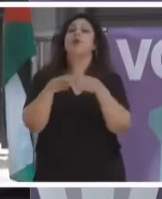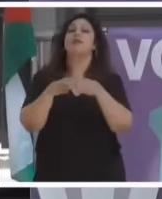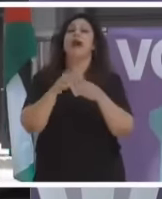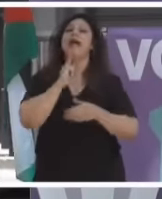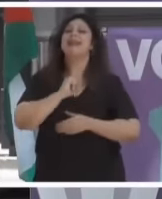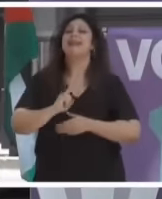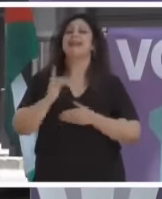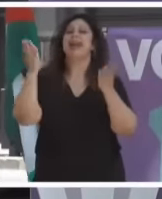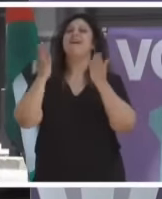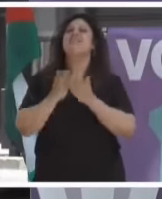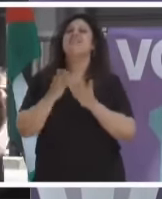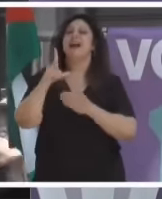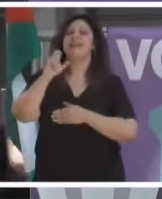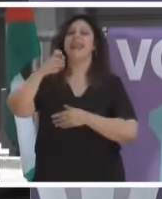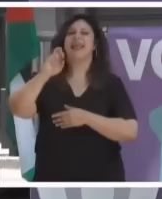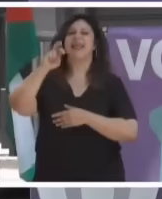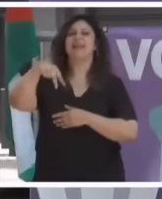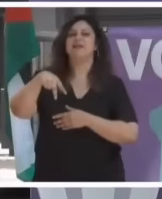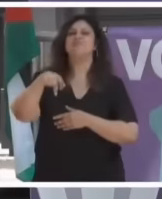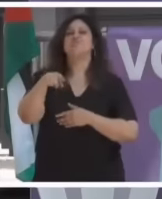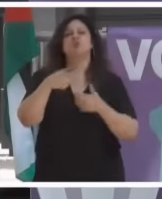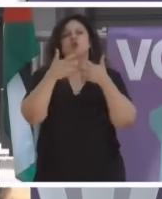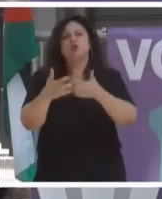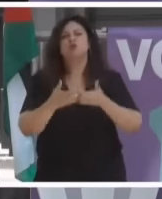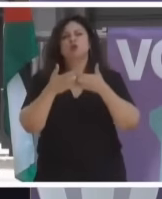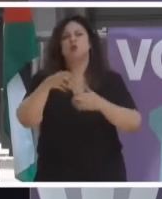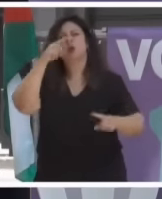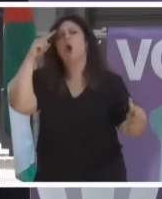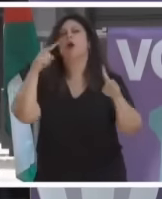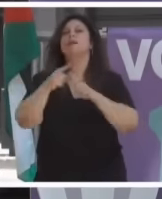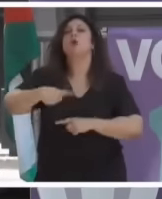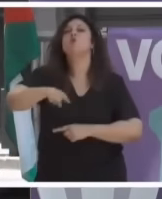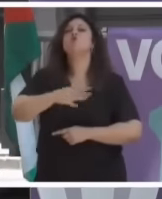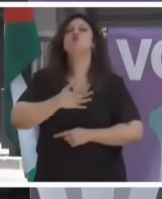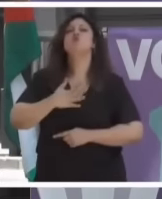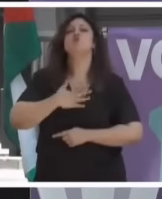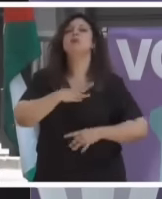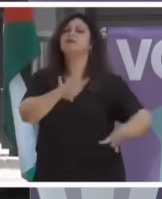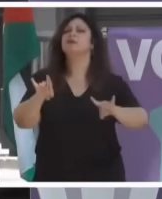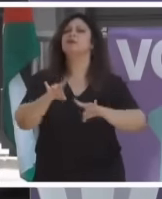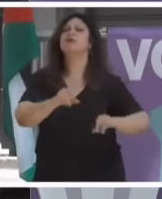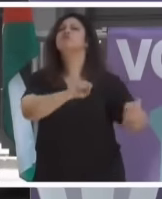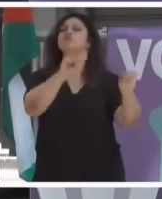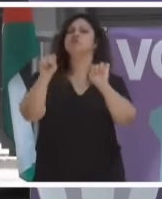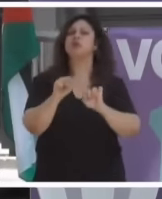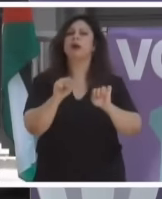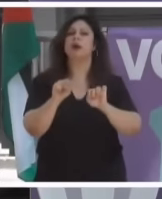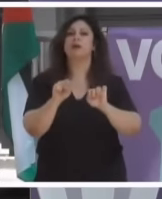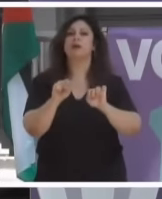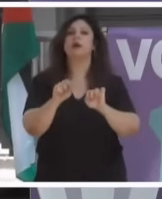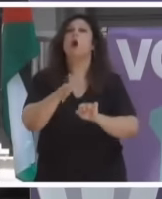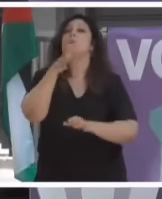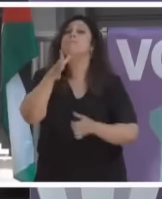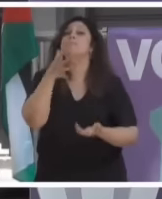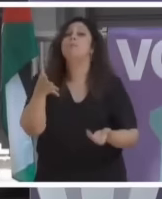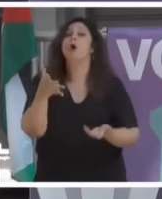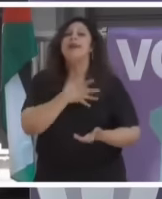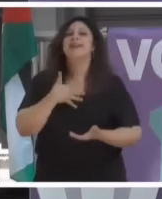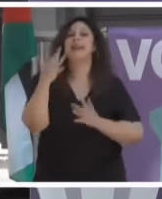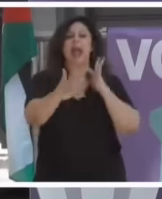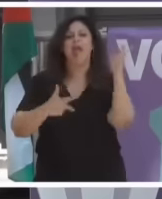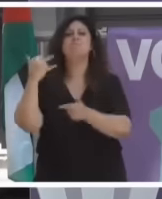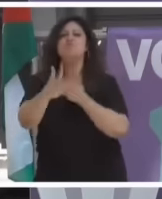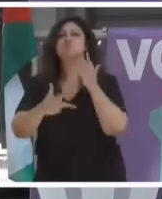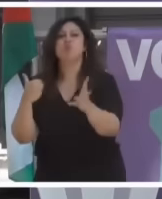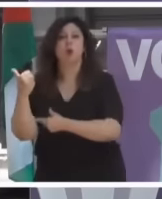que están dando la batalla para proteger nuestra tierra. Como decimos antes, el expolio que se está